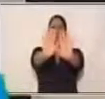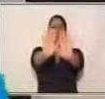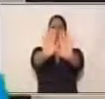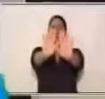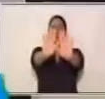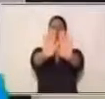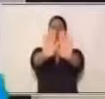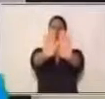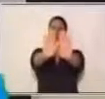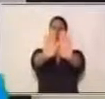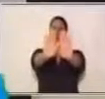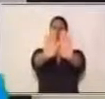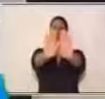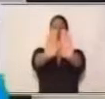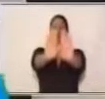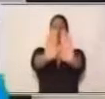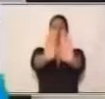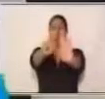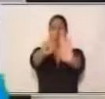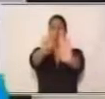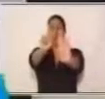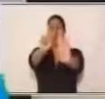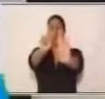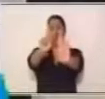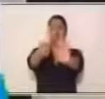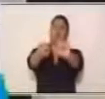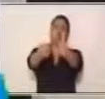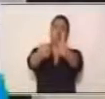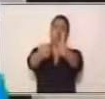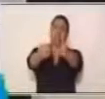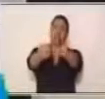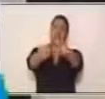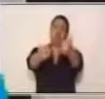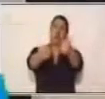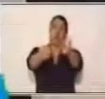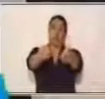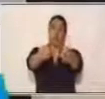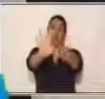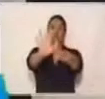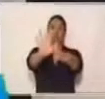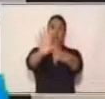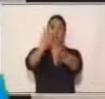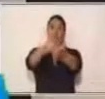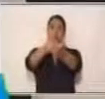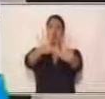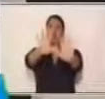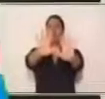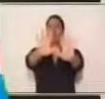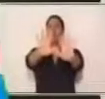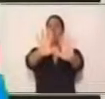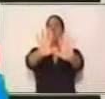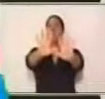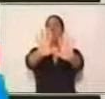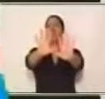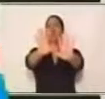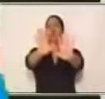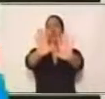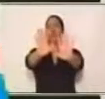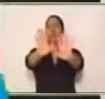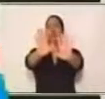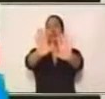Ahora abriremos una y cerraremos otra. De igual forma contaré hasta 5. 1, 2,